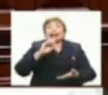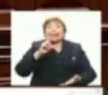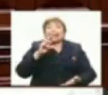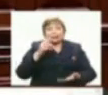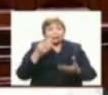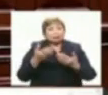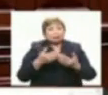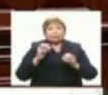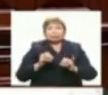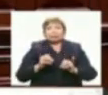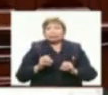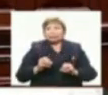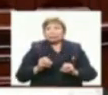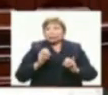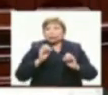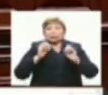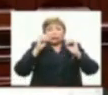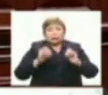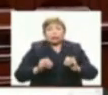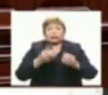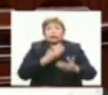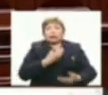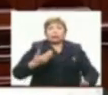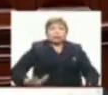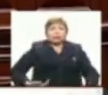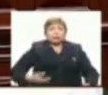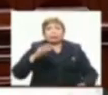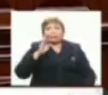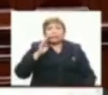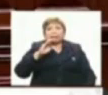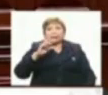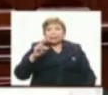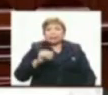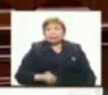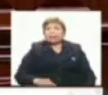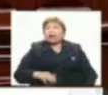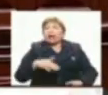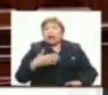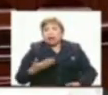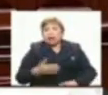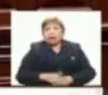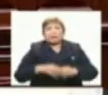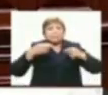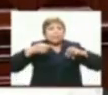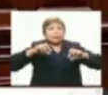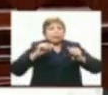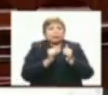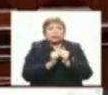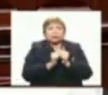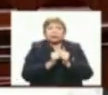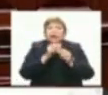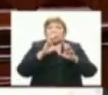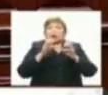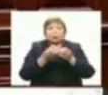manera concertada entre el gobierno y el BCR han permitido sostener a